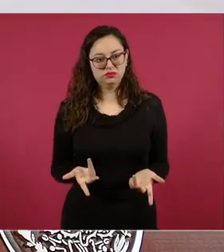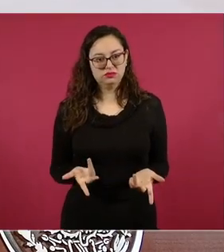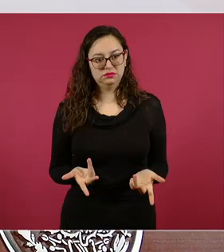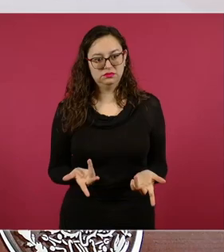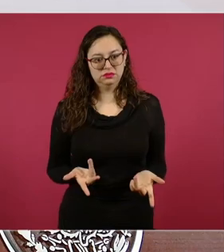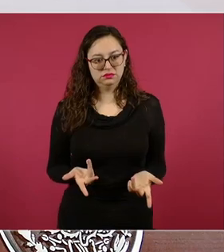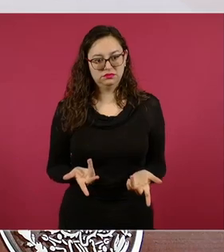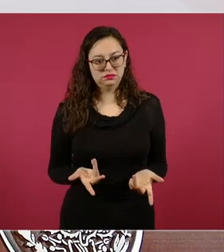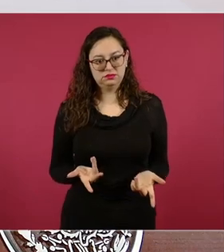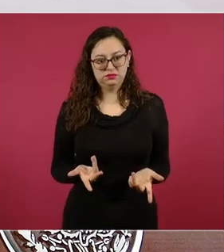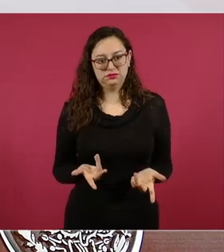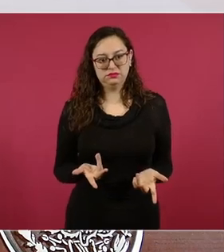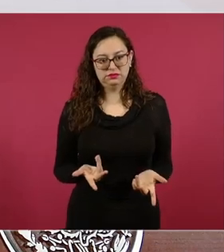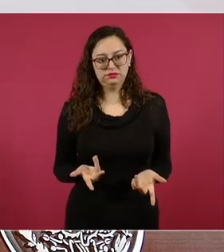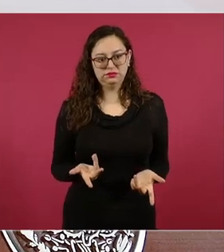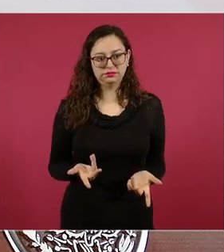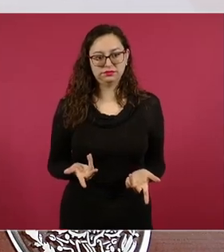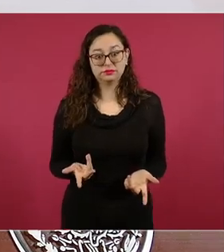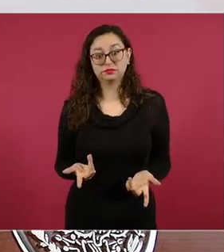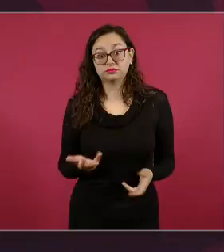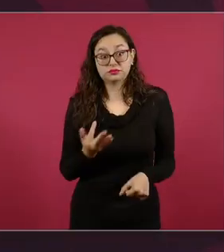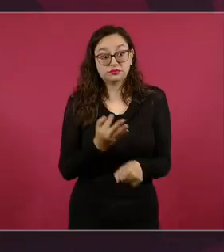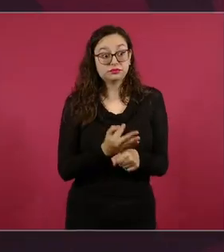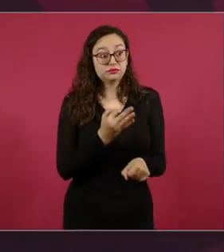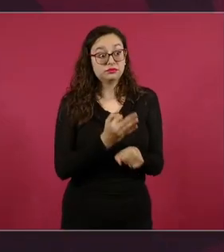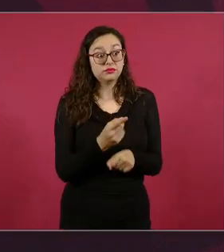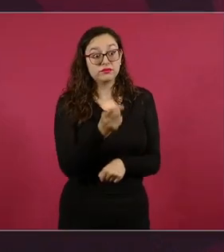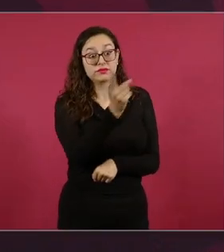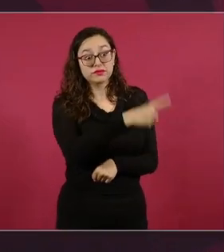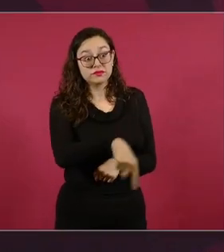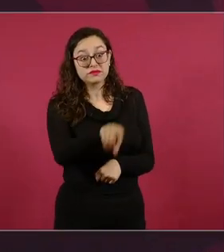Entonces, están